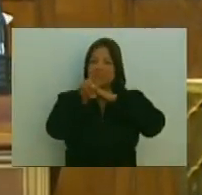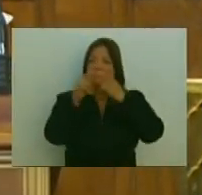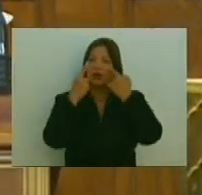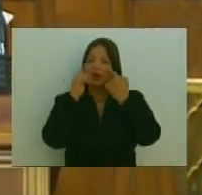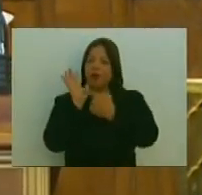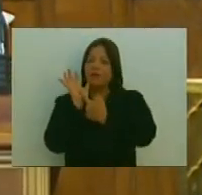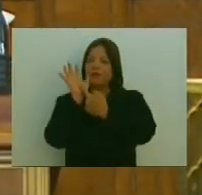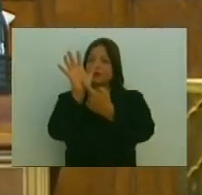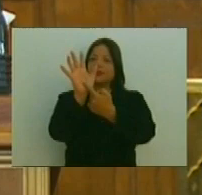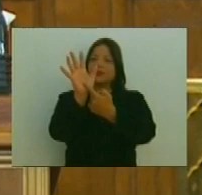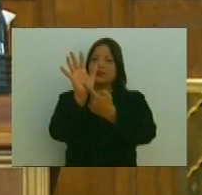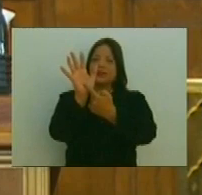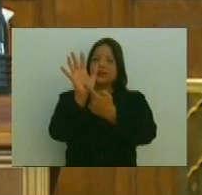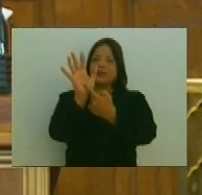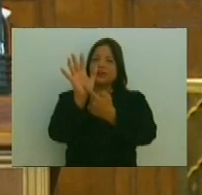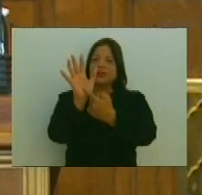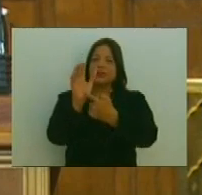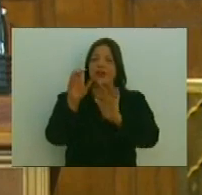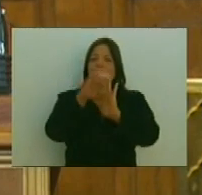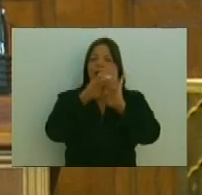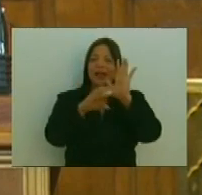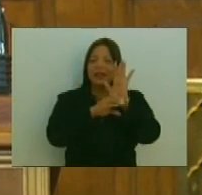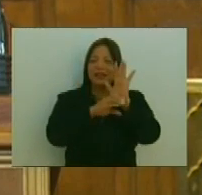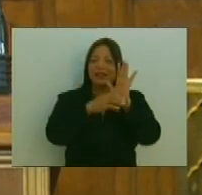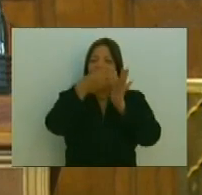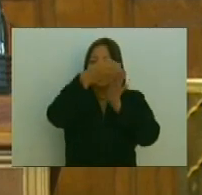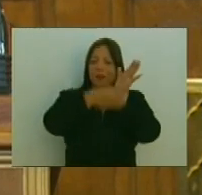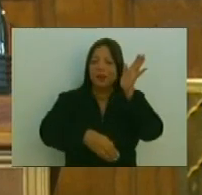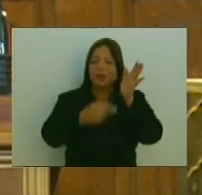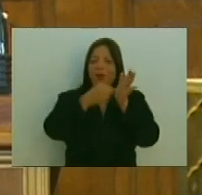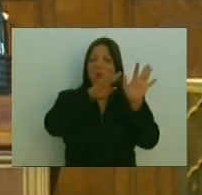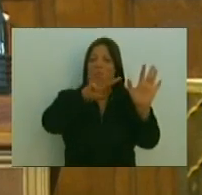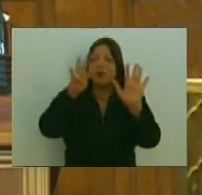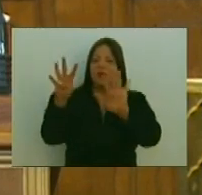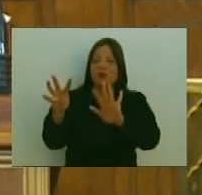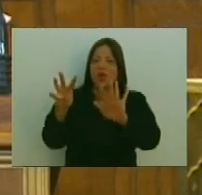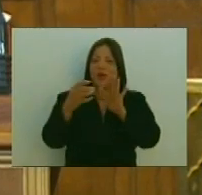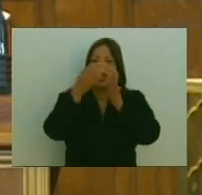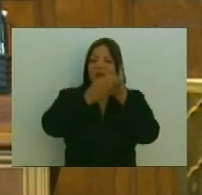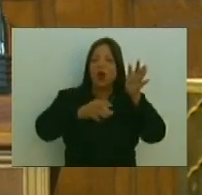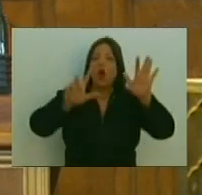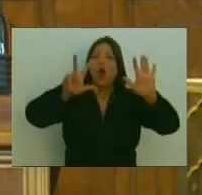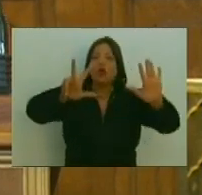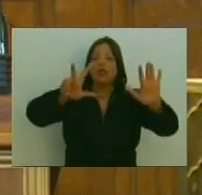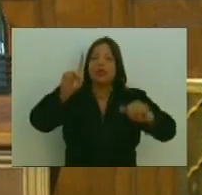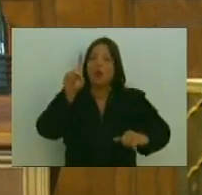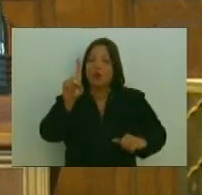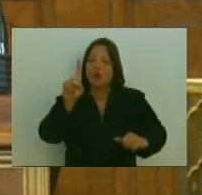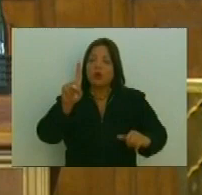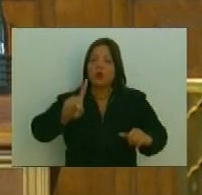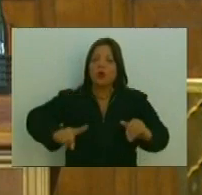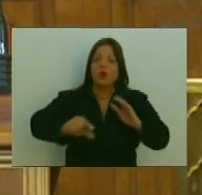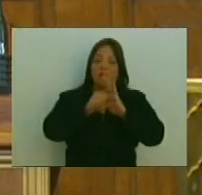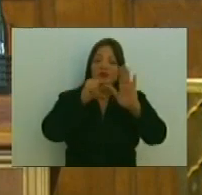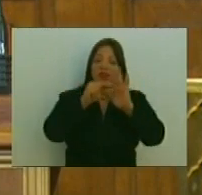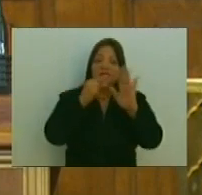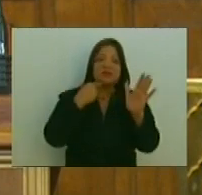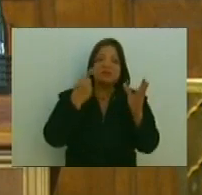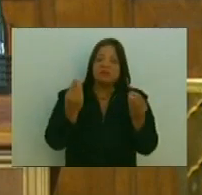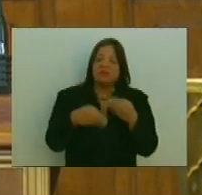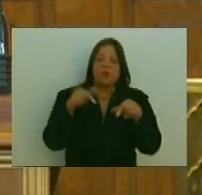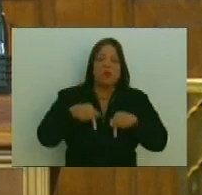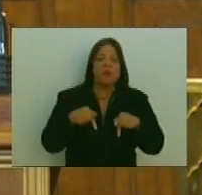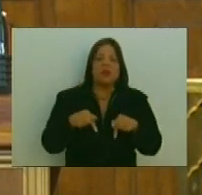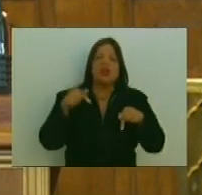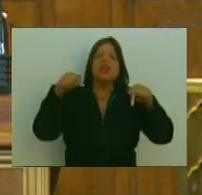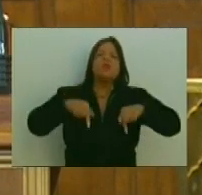nos hiciera a través de ese artículo 81 en la Constitución del año 99, este momento no fuese posible, porque